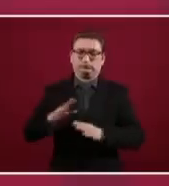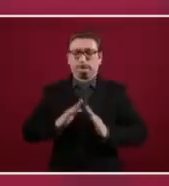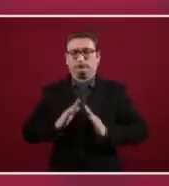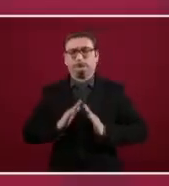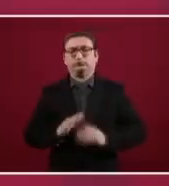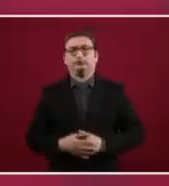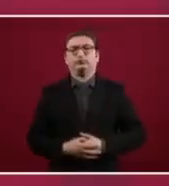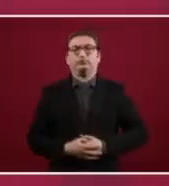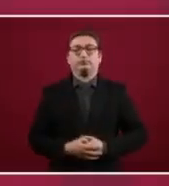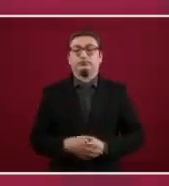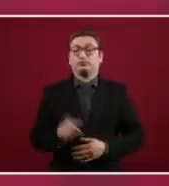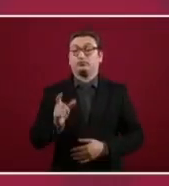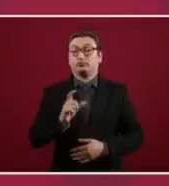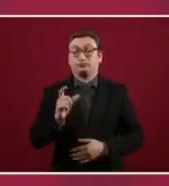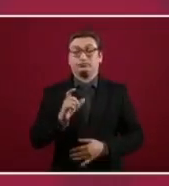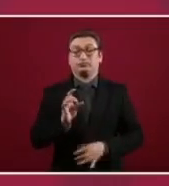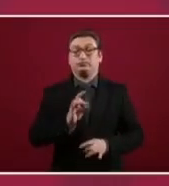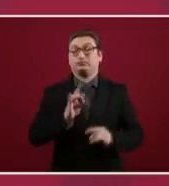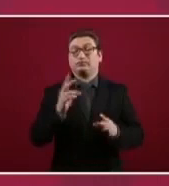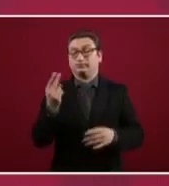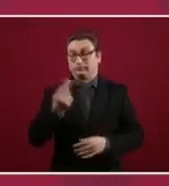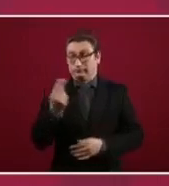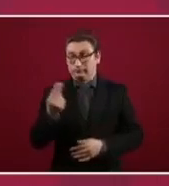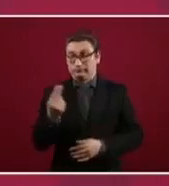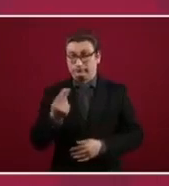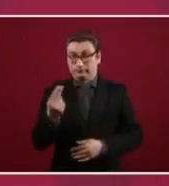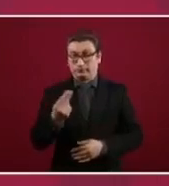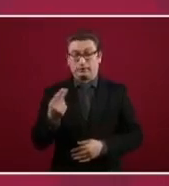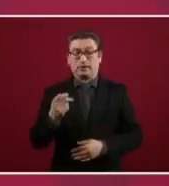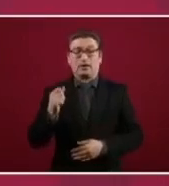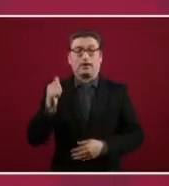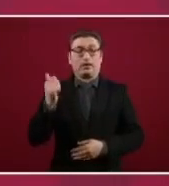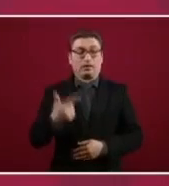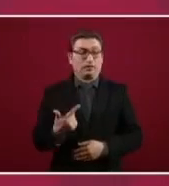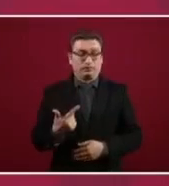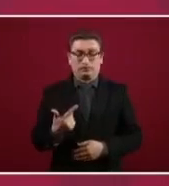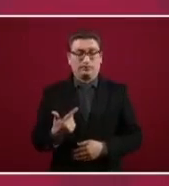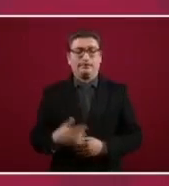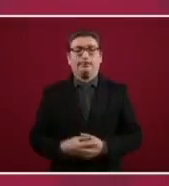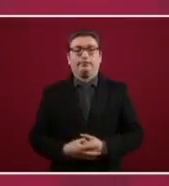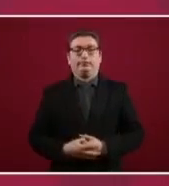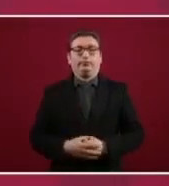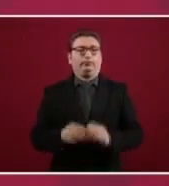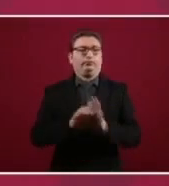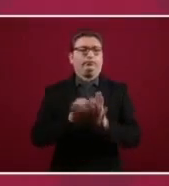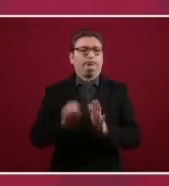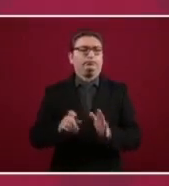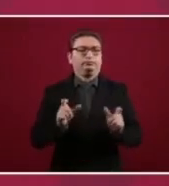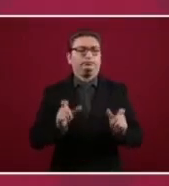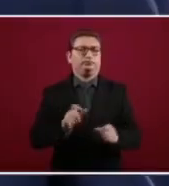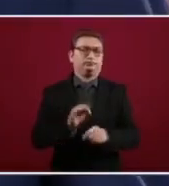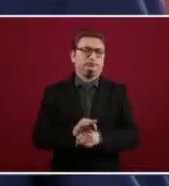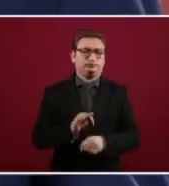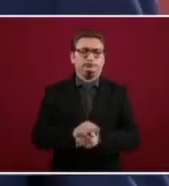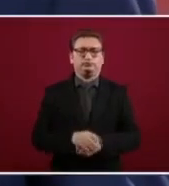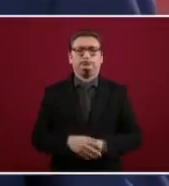cuando se requiere de algo como la protección